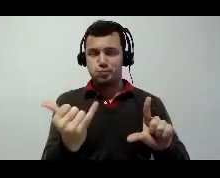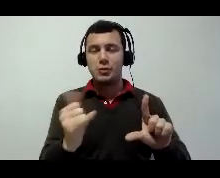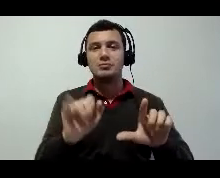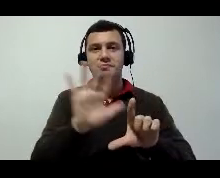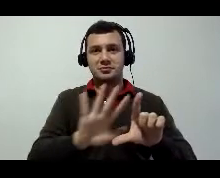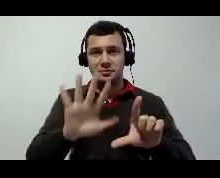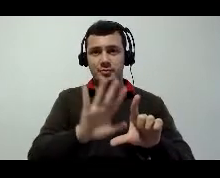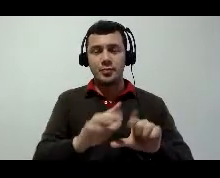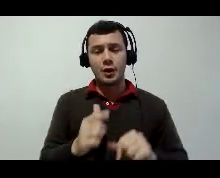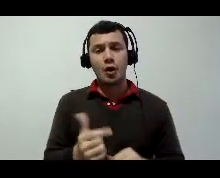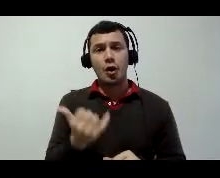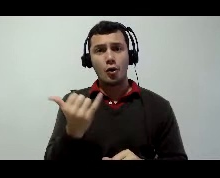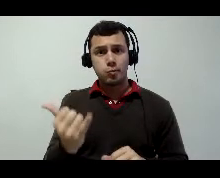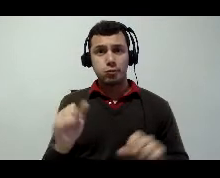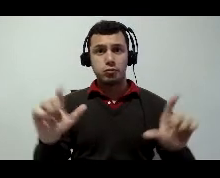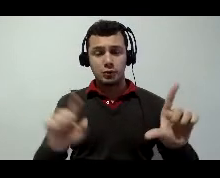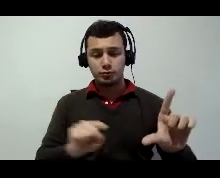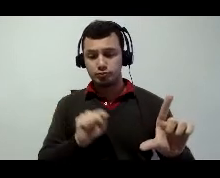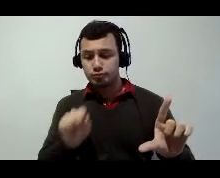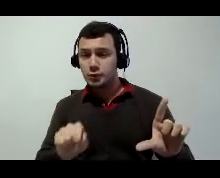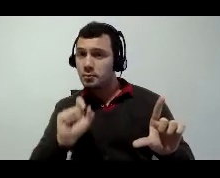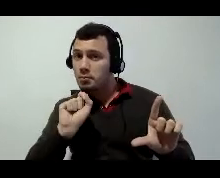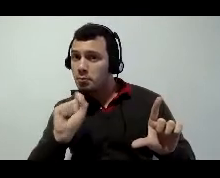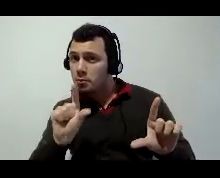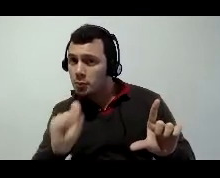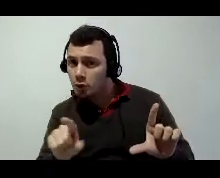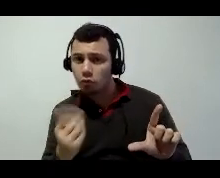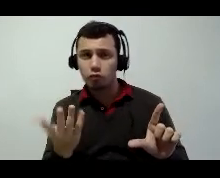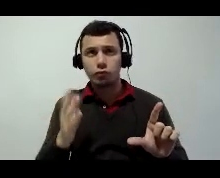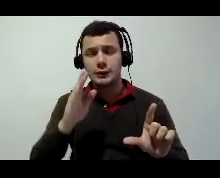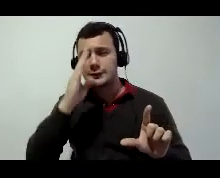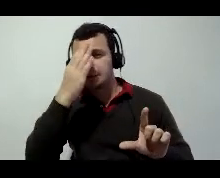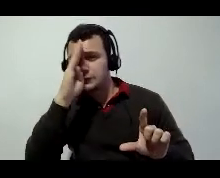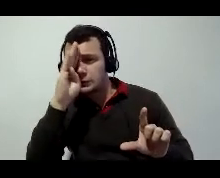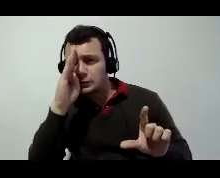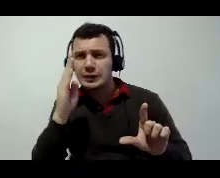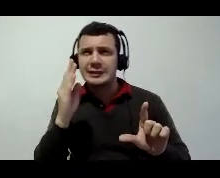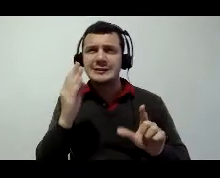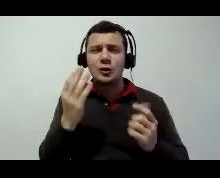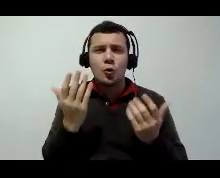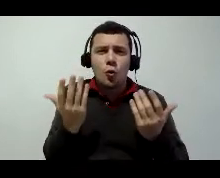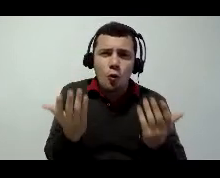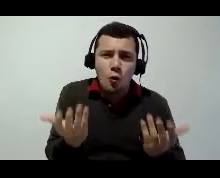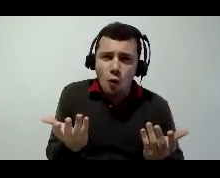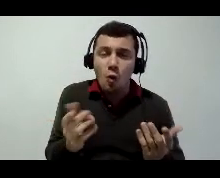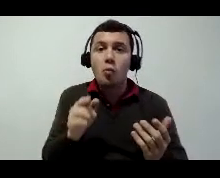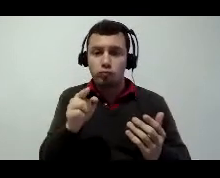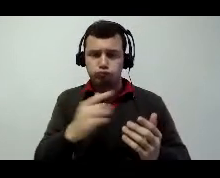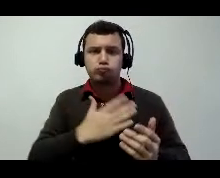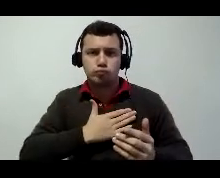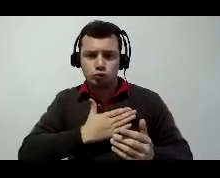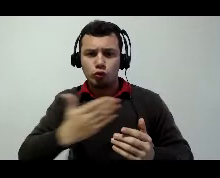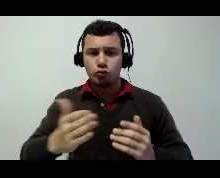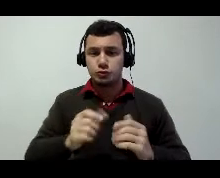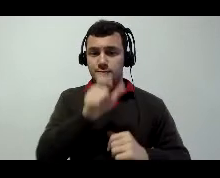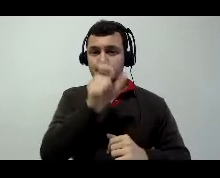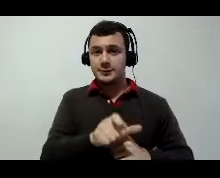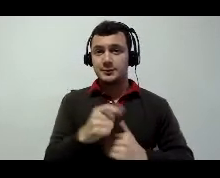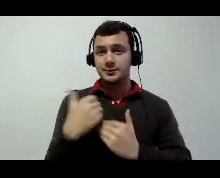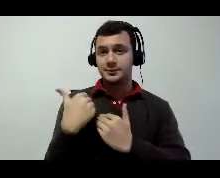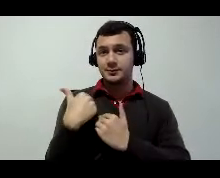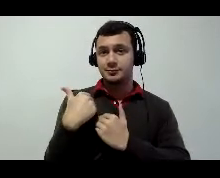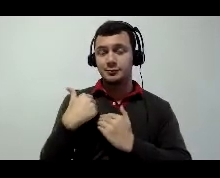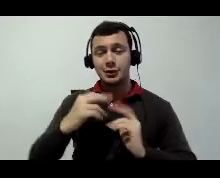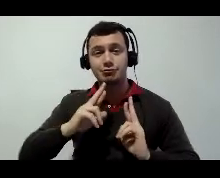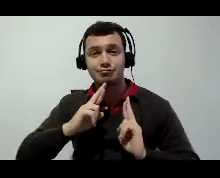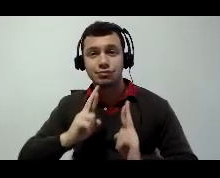preguntas y respuestas donde podrán plasmar todas las dudas, preguntas e inquietudes que surjan en este tema y así el facilitador poder dar respuesta